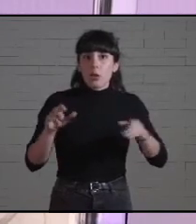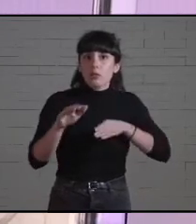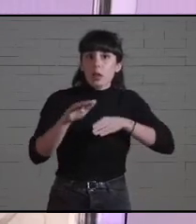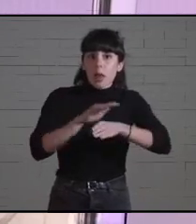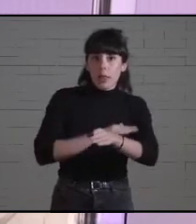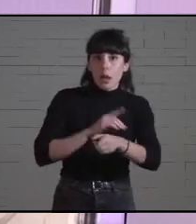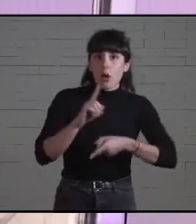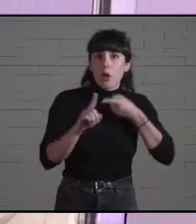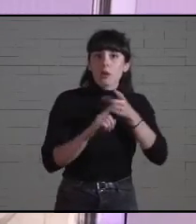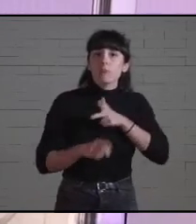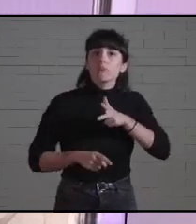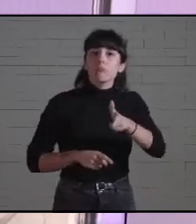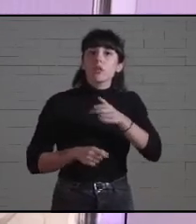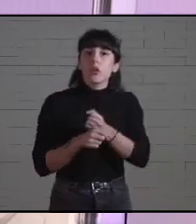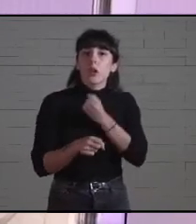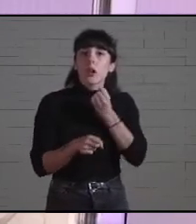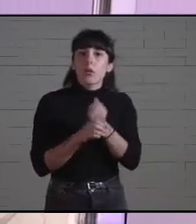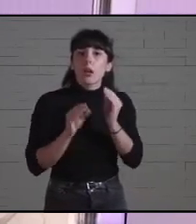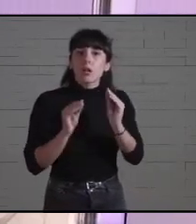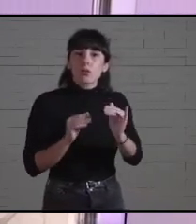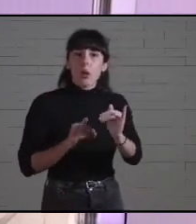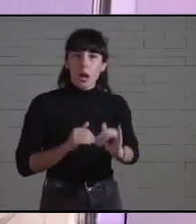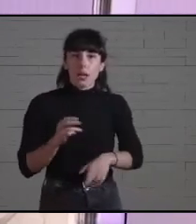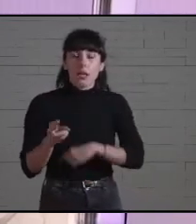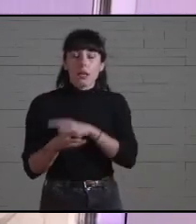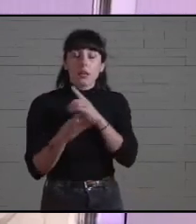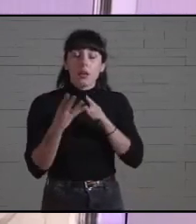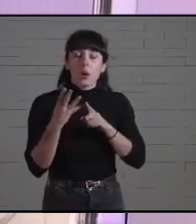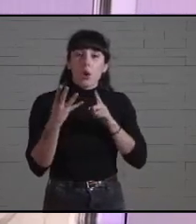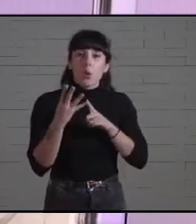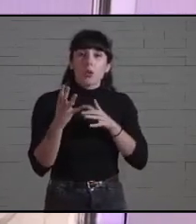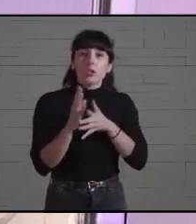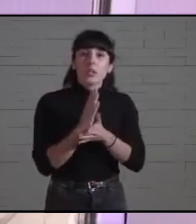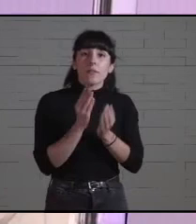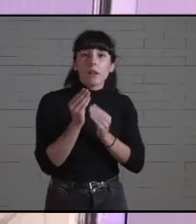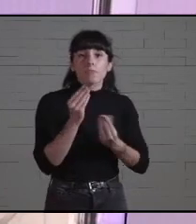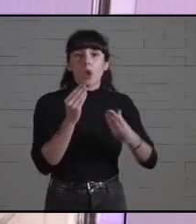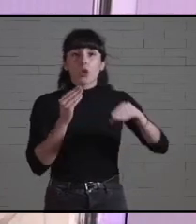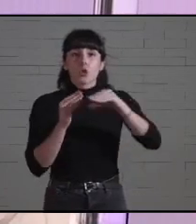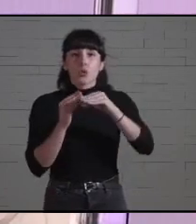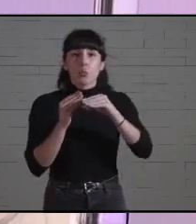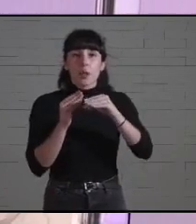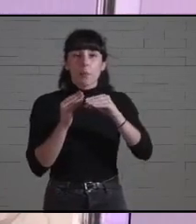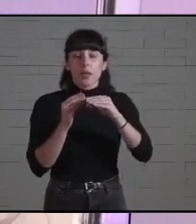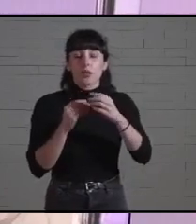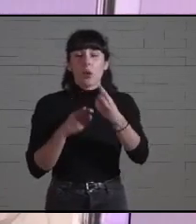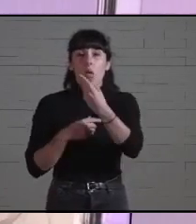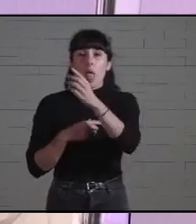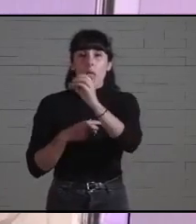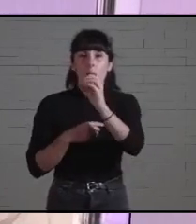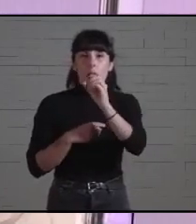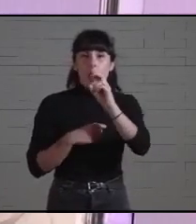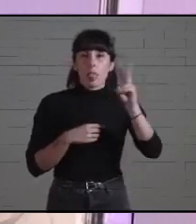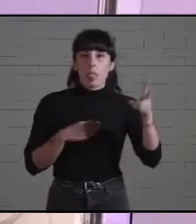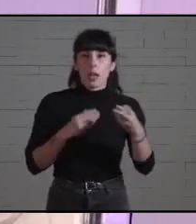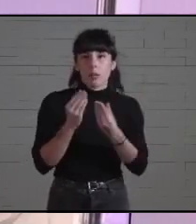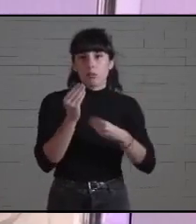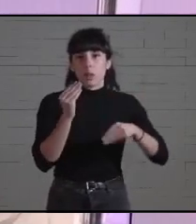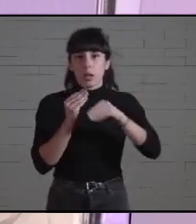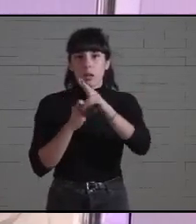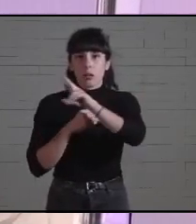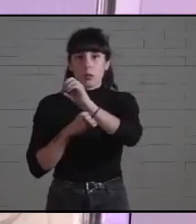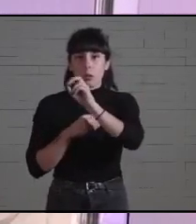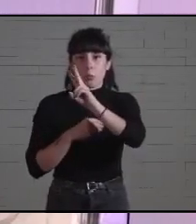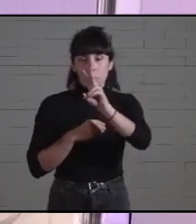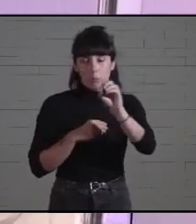derechos laborales. Crear un suplemento por menor de 100 euros en el ingreso mínimo vital, ya también en el 2022. No